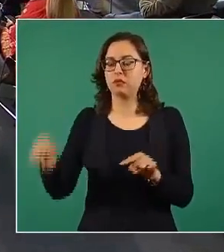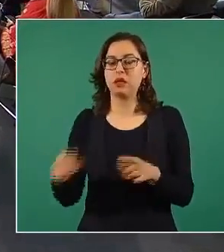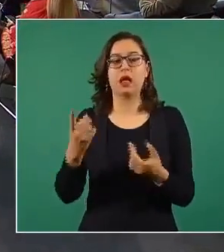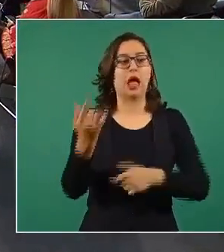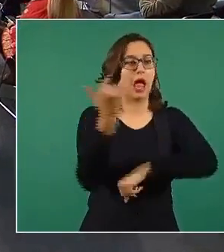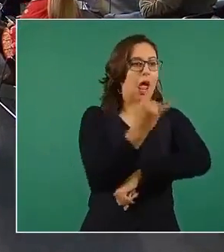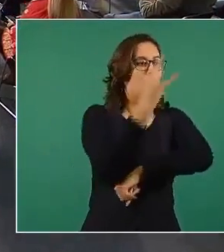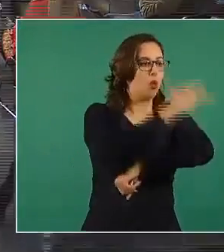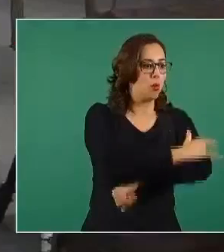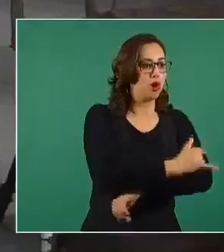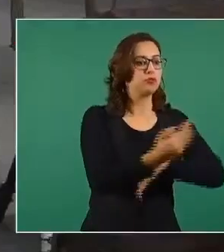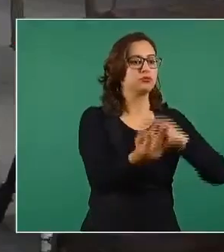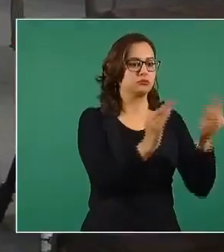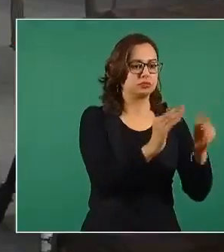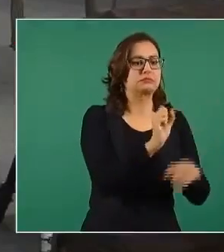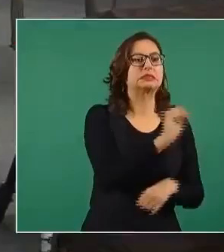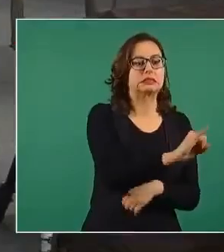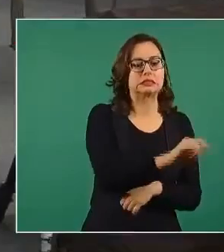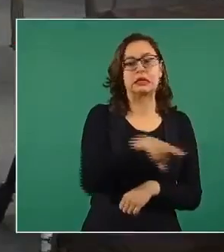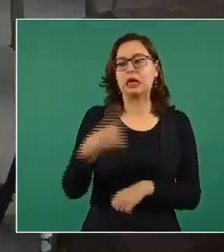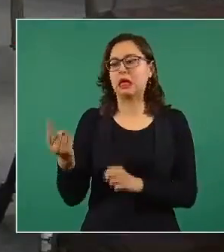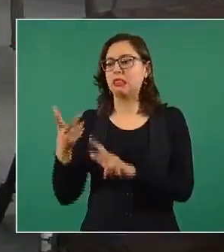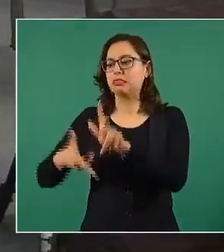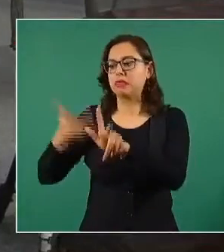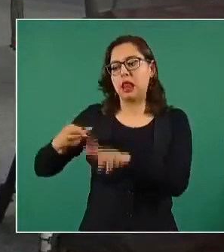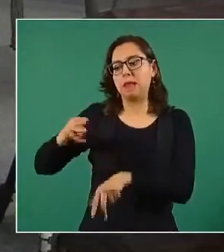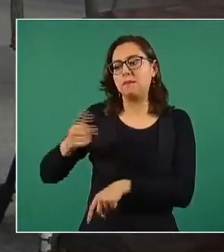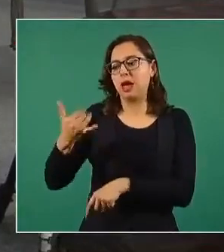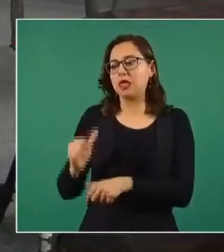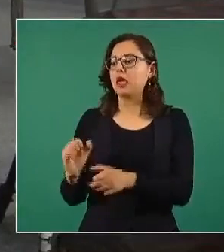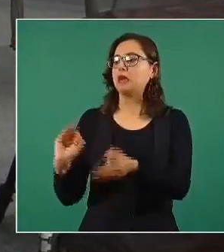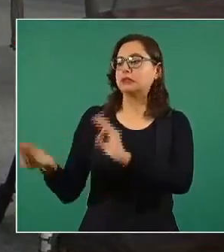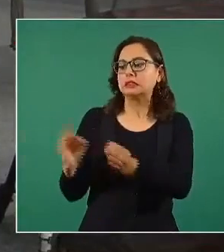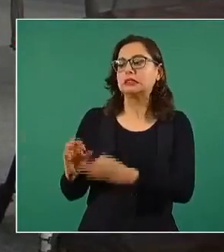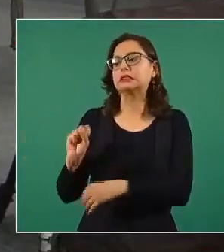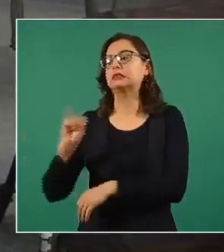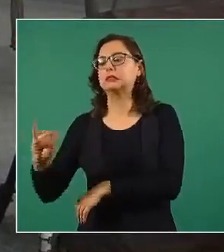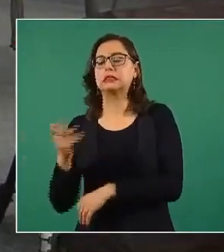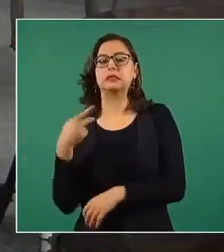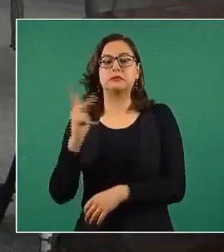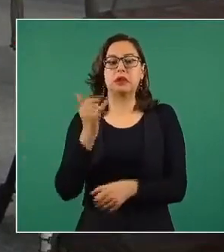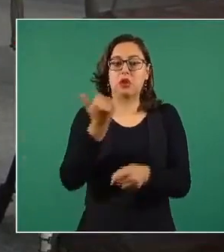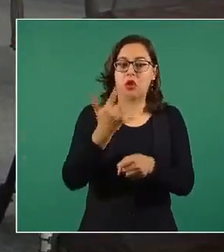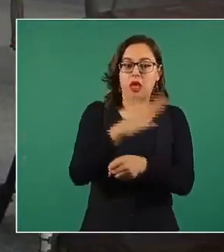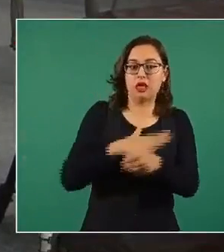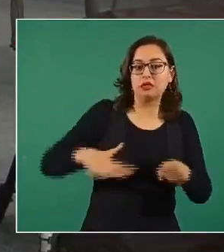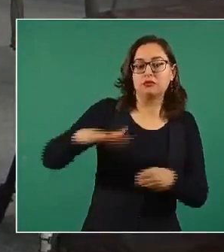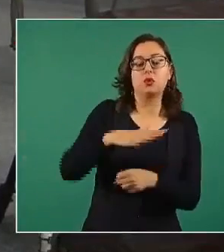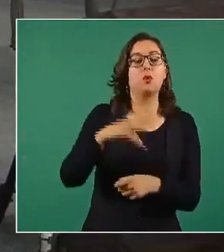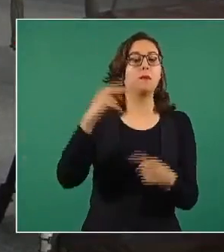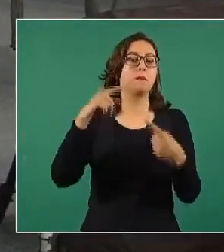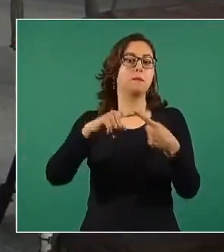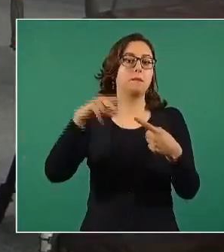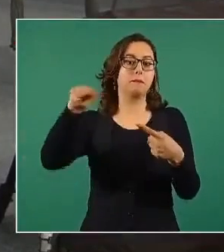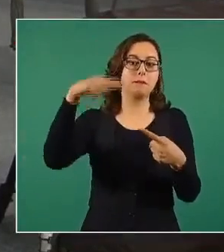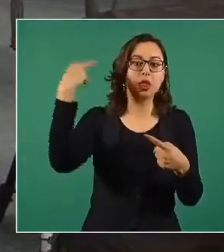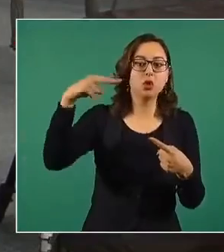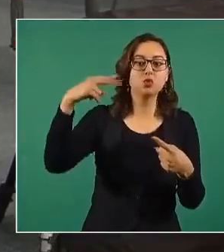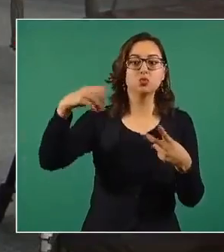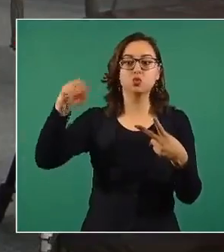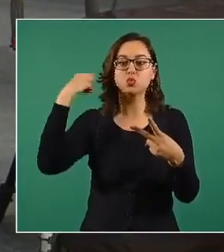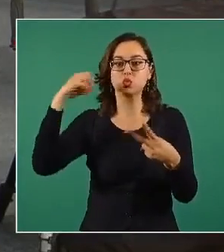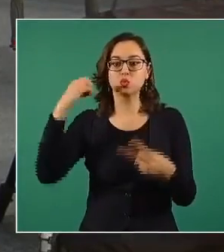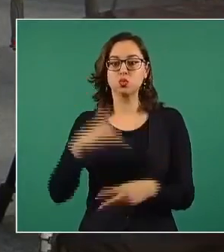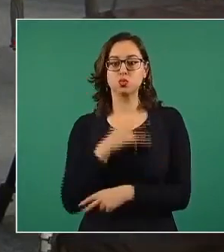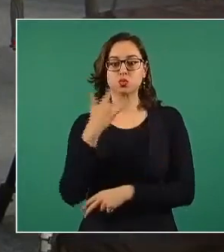Maya. En ese sentido, está causando preocupación en Veracruz, por supuesto en Oaxaca, porque así